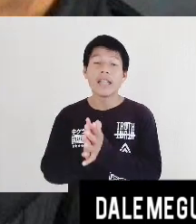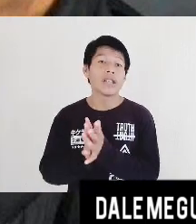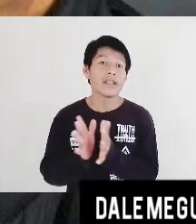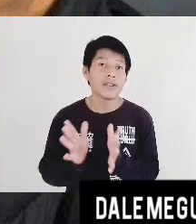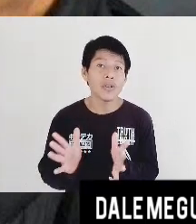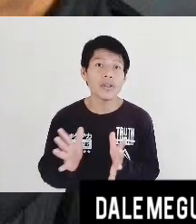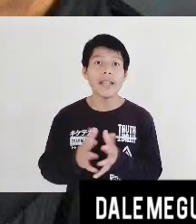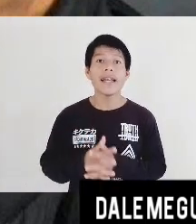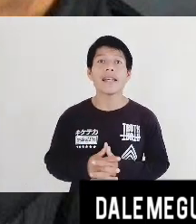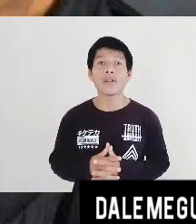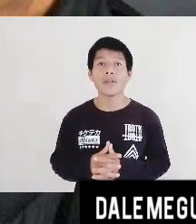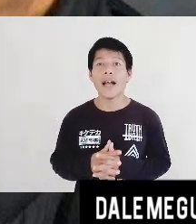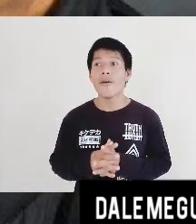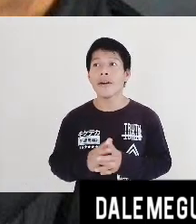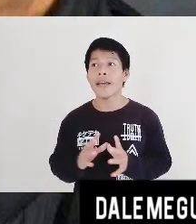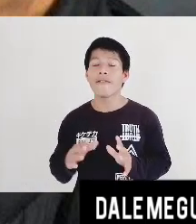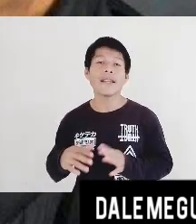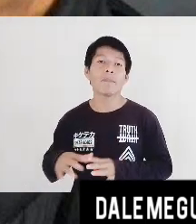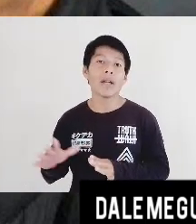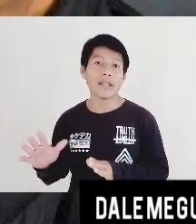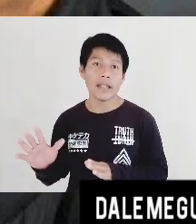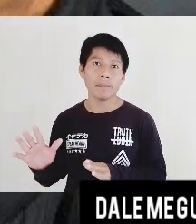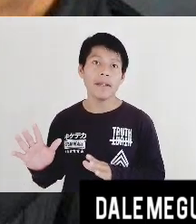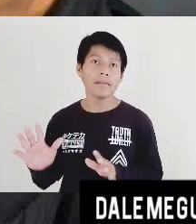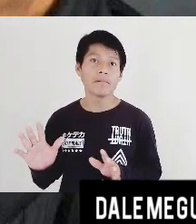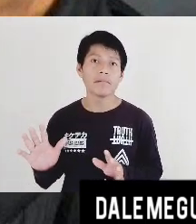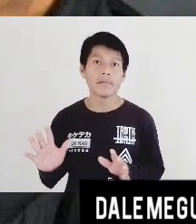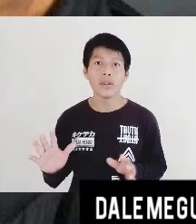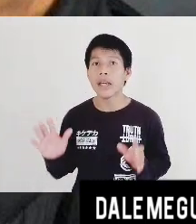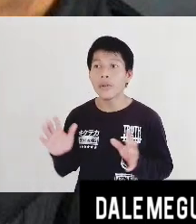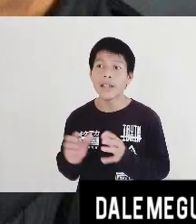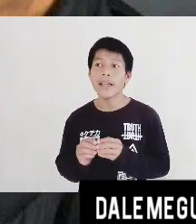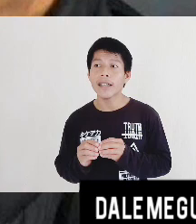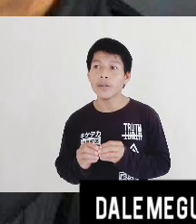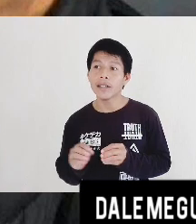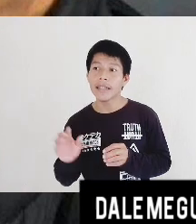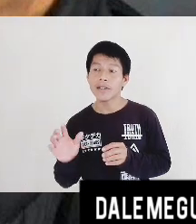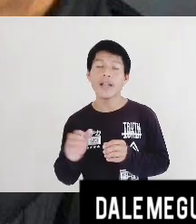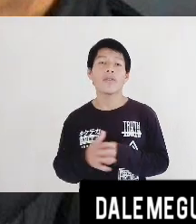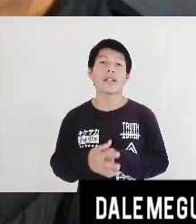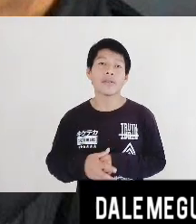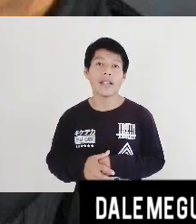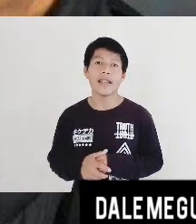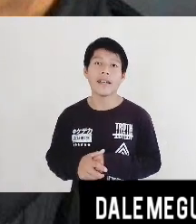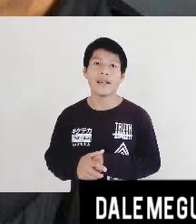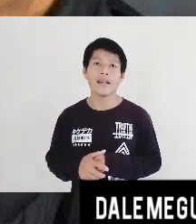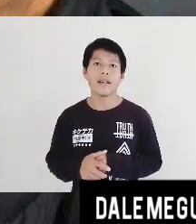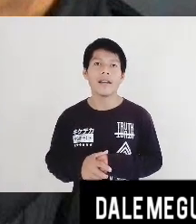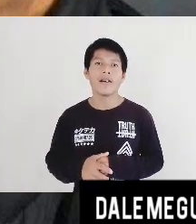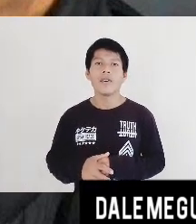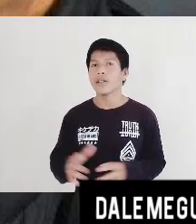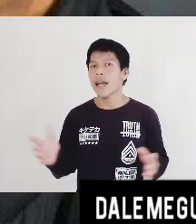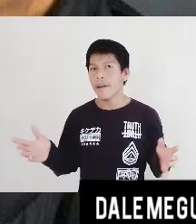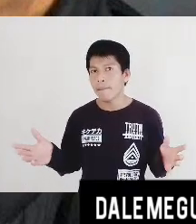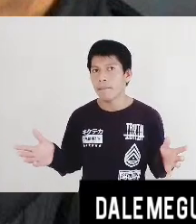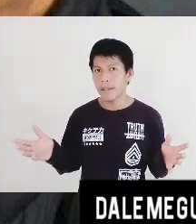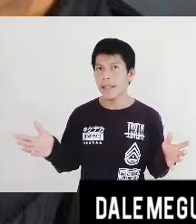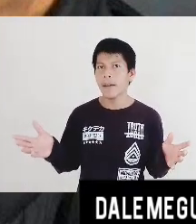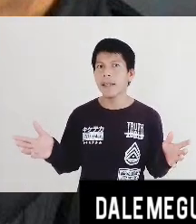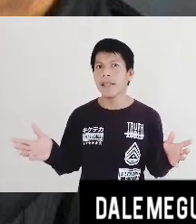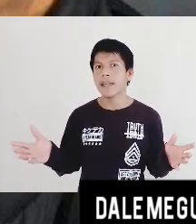decir: yo tenía razón, aunque fue de pura chiripa. O sea, yo tenía razón, que esto era lo que sucedía. O